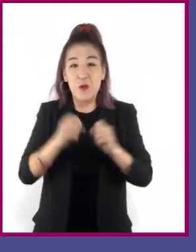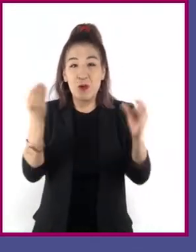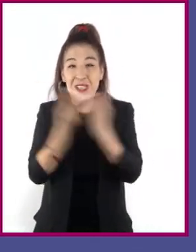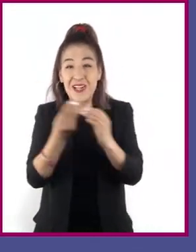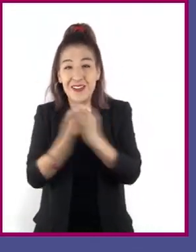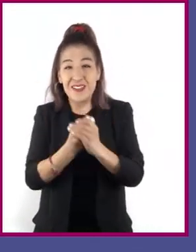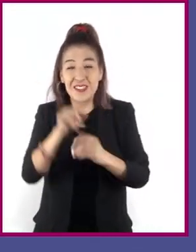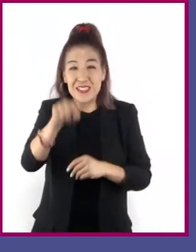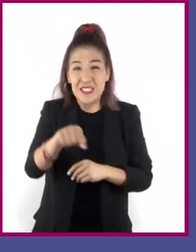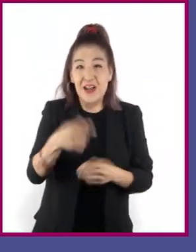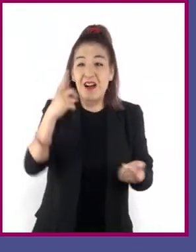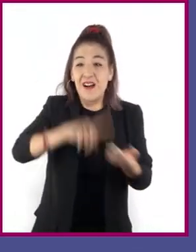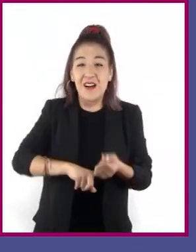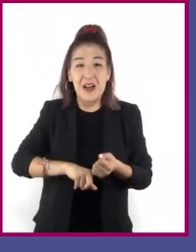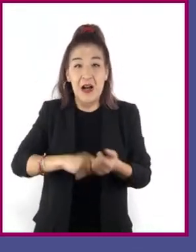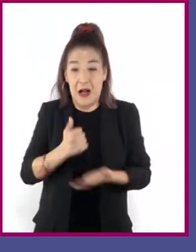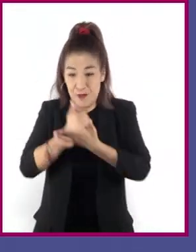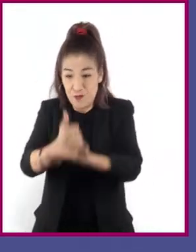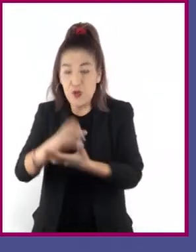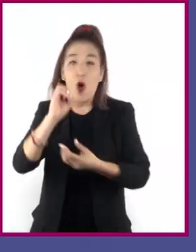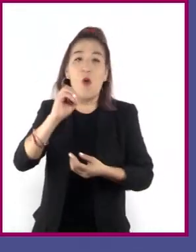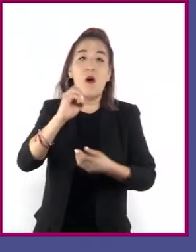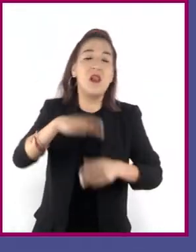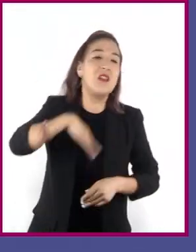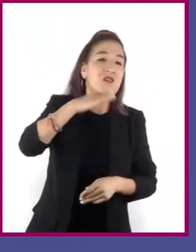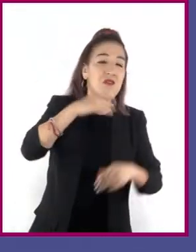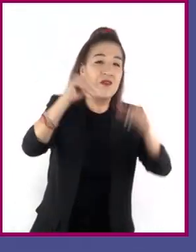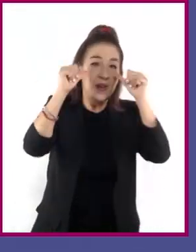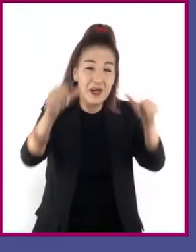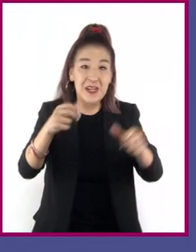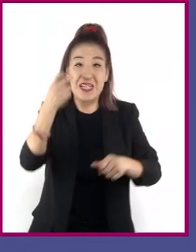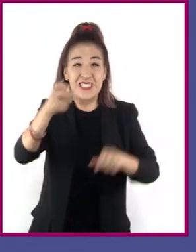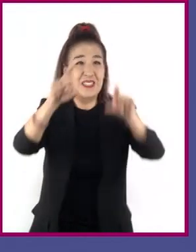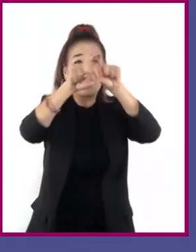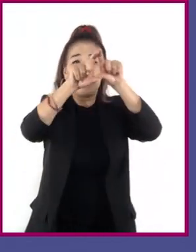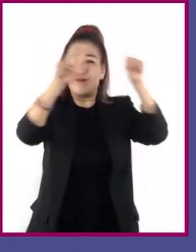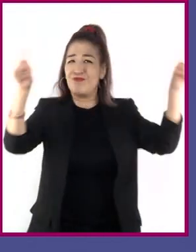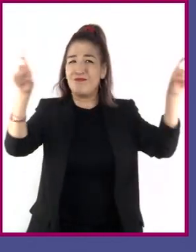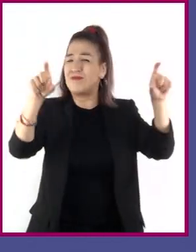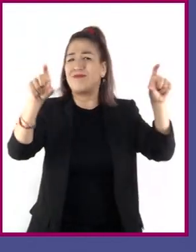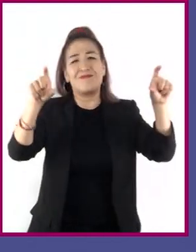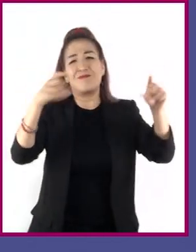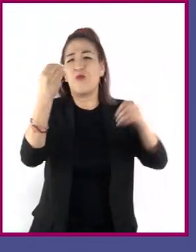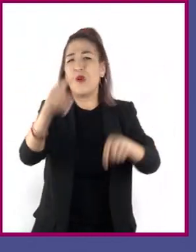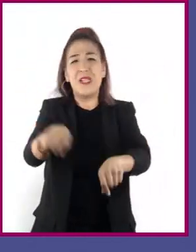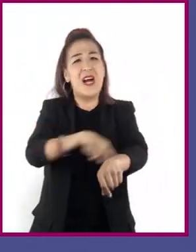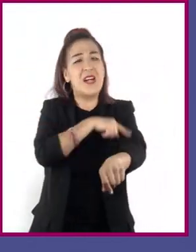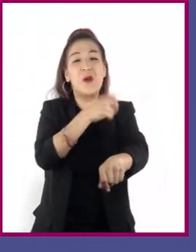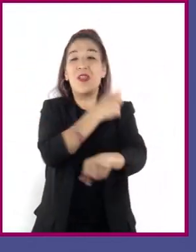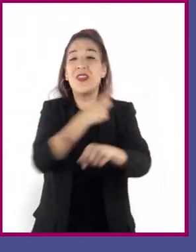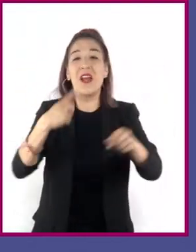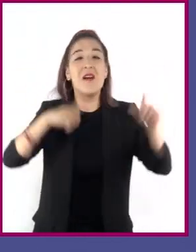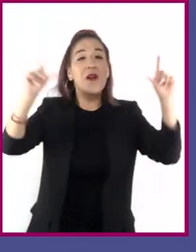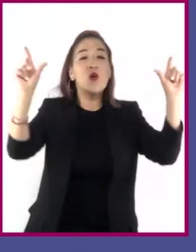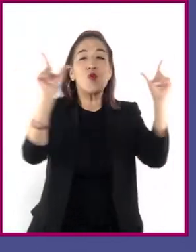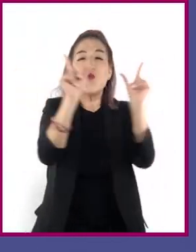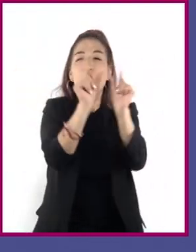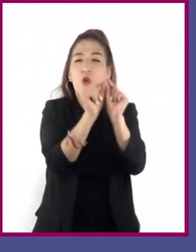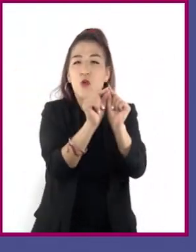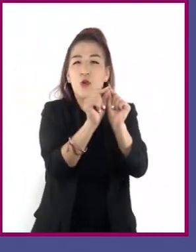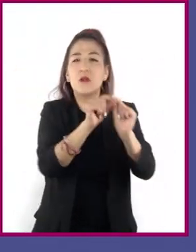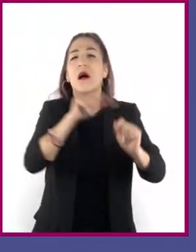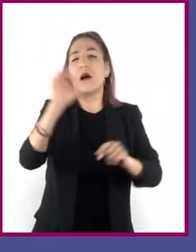para un medio impreso esto es una cabeza enorme tiene que ser un poco más corta aquí lo que nosotros le podemos